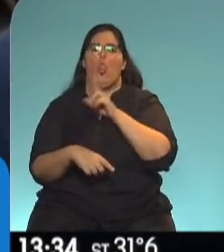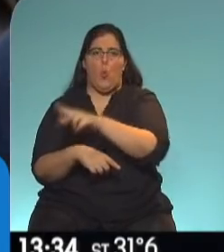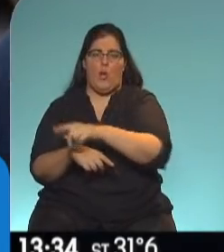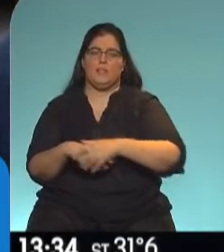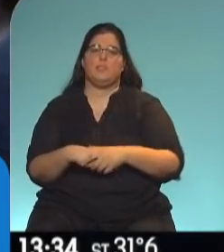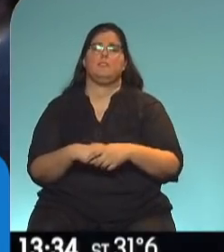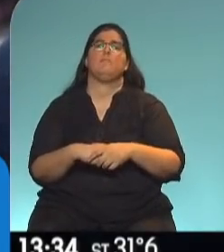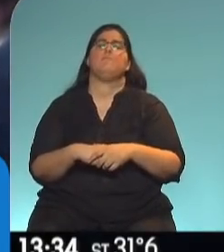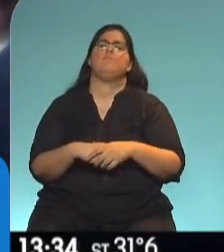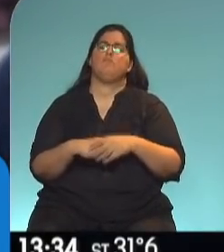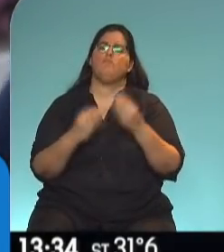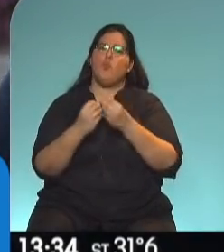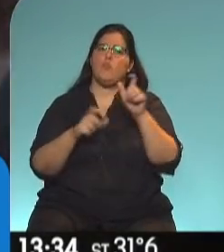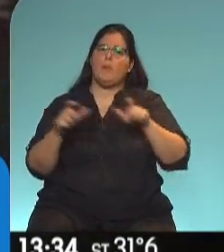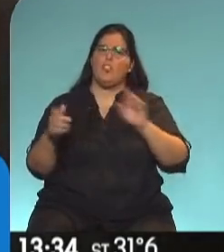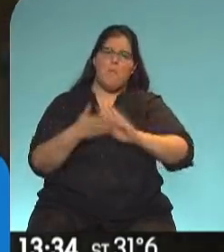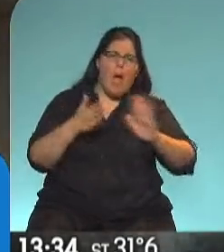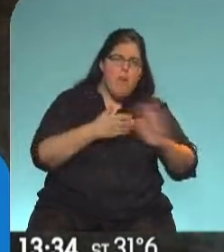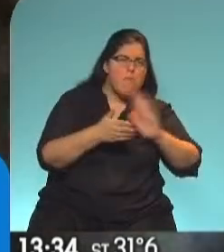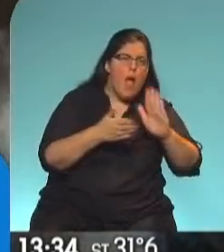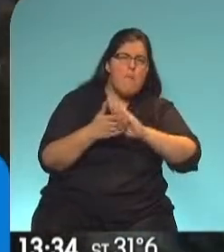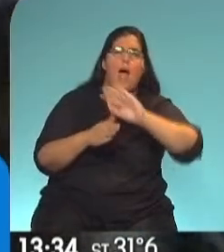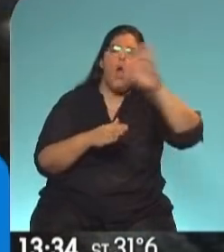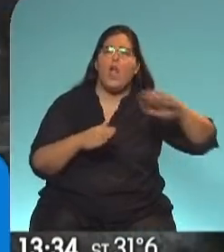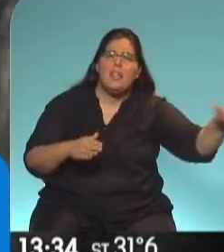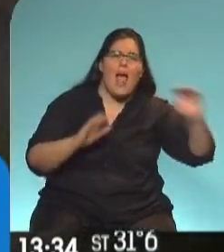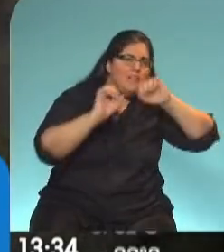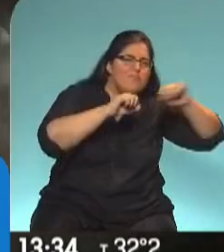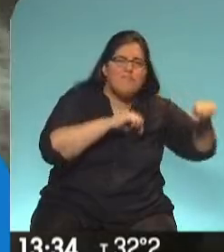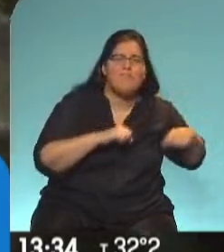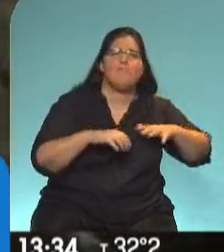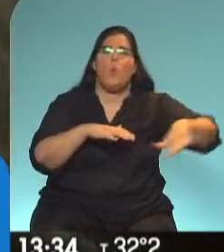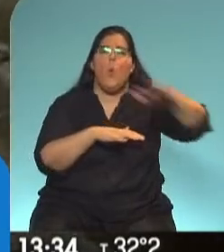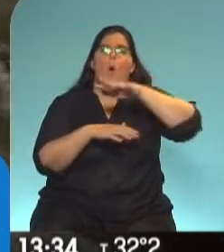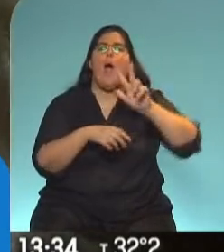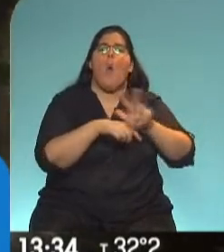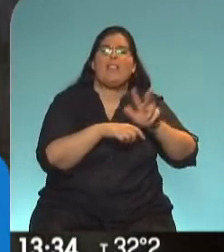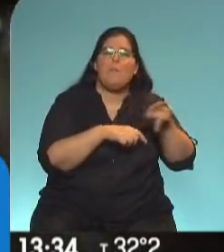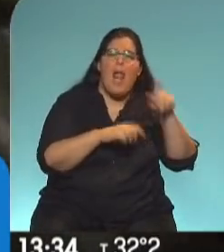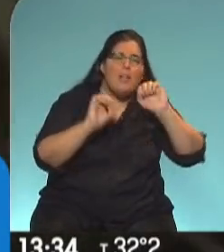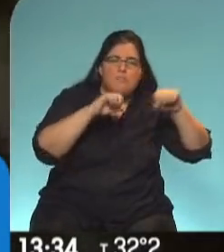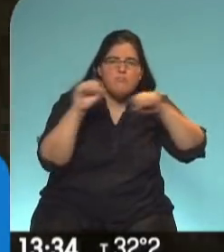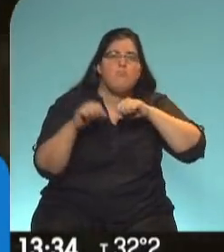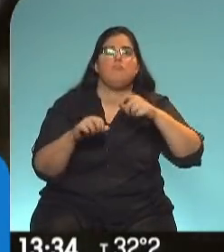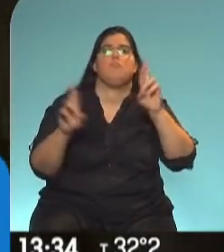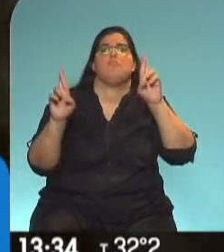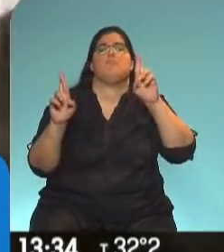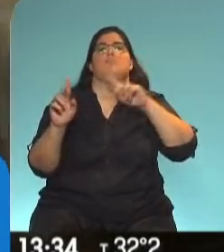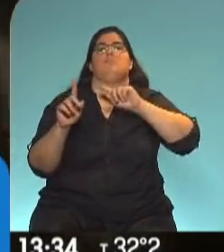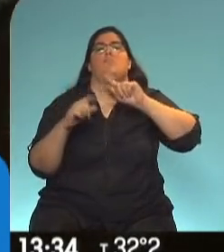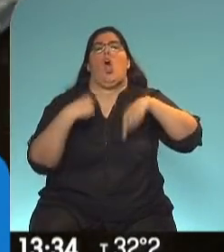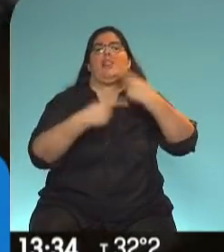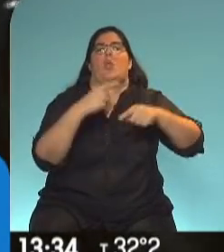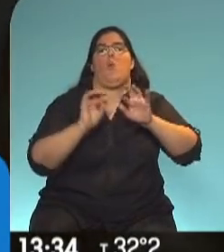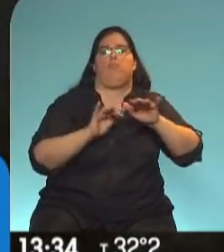tanto, muchos lograron huir del lugar hacia las montañas, ocultándose en territorio guatemalteco con la esperanza de retomar la